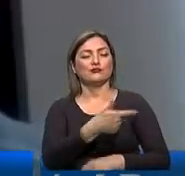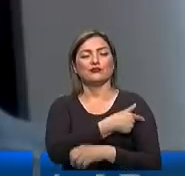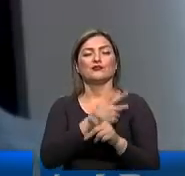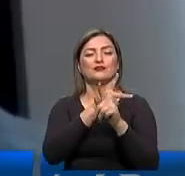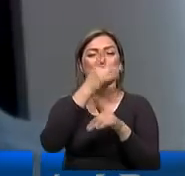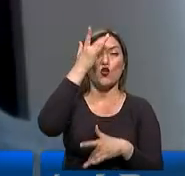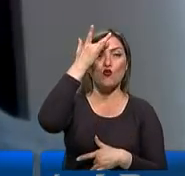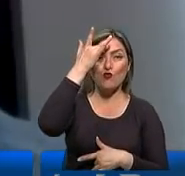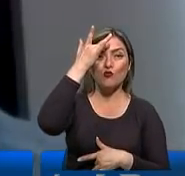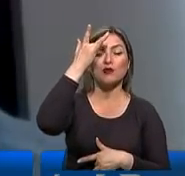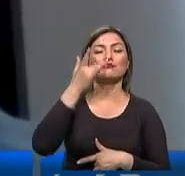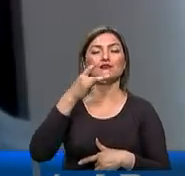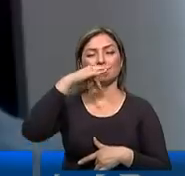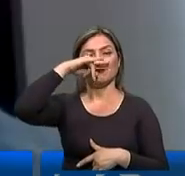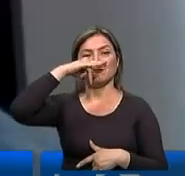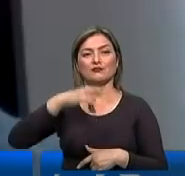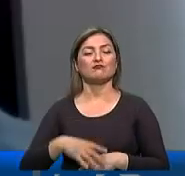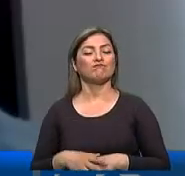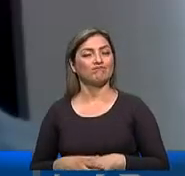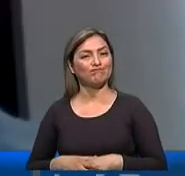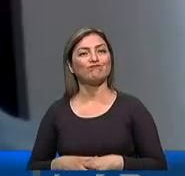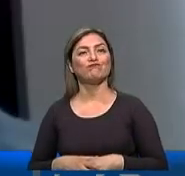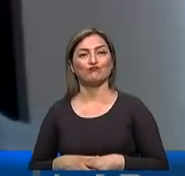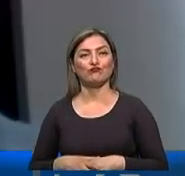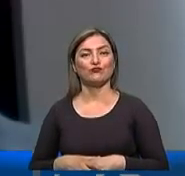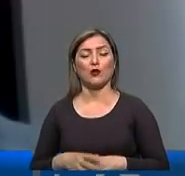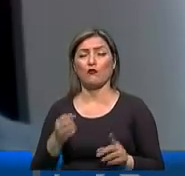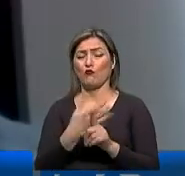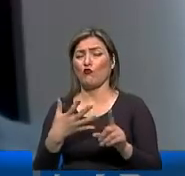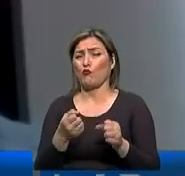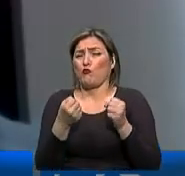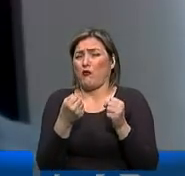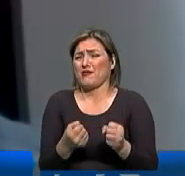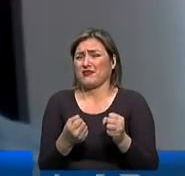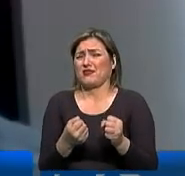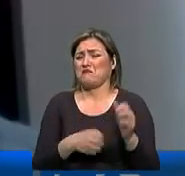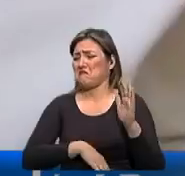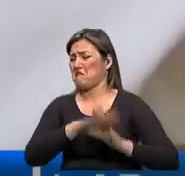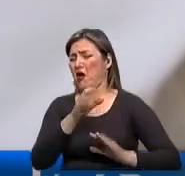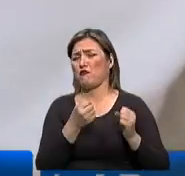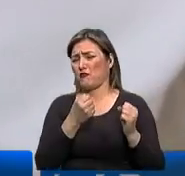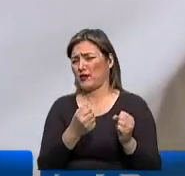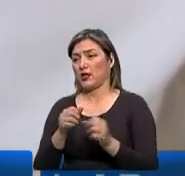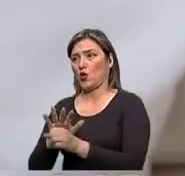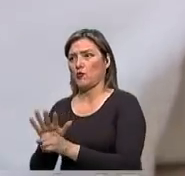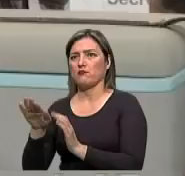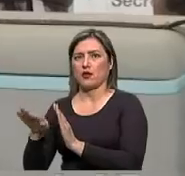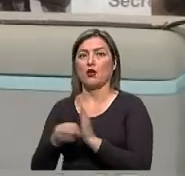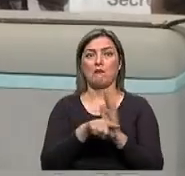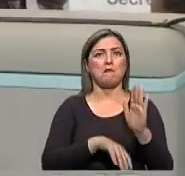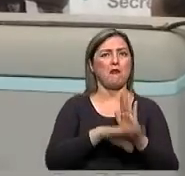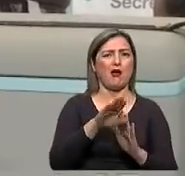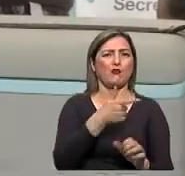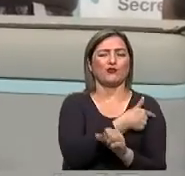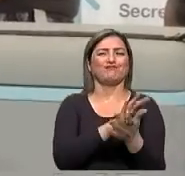enfermedades prevalentes de infancia, enfermedades que pueden ser mucho más agresivas que el mismo COVID en niños de esta edad. Resaltan la importancia de